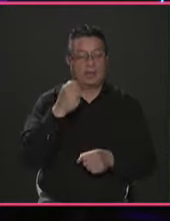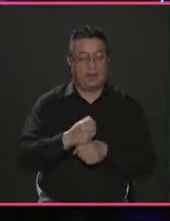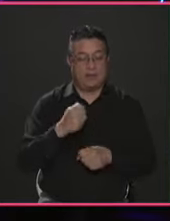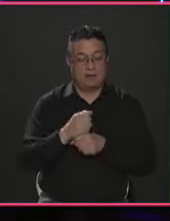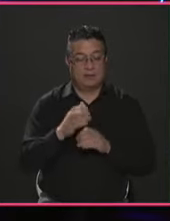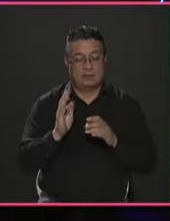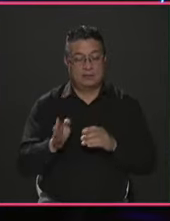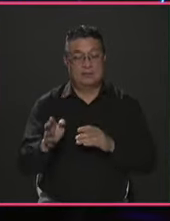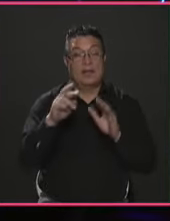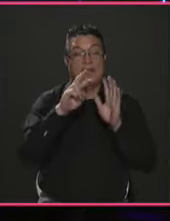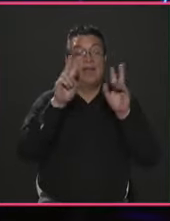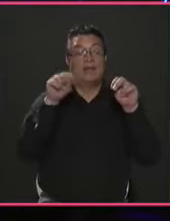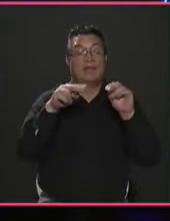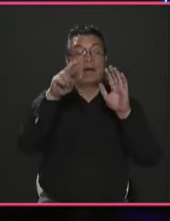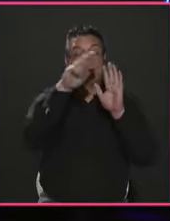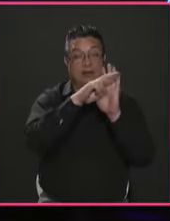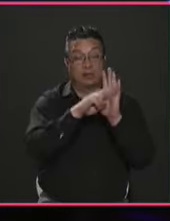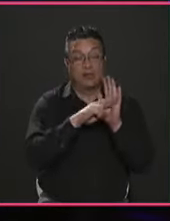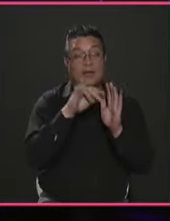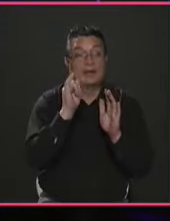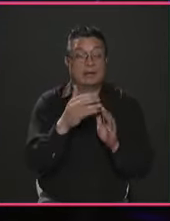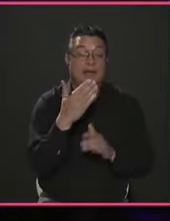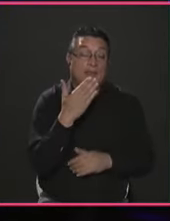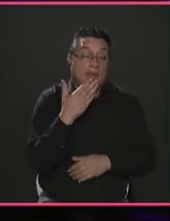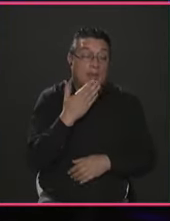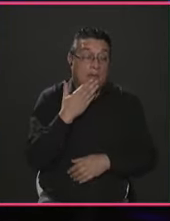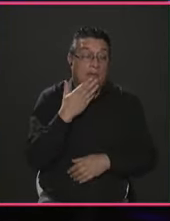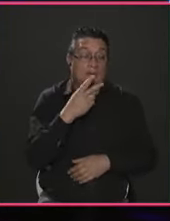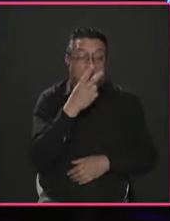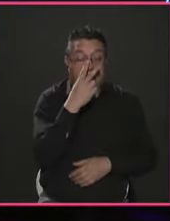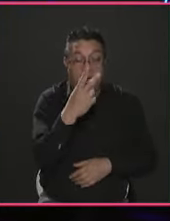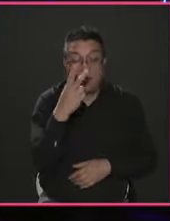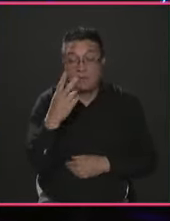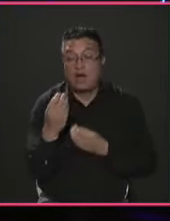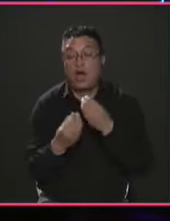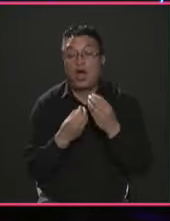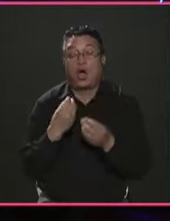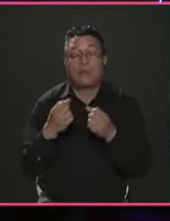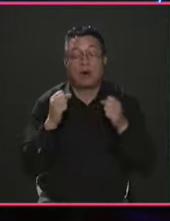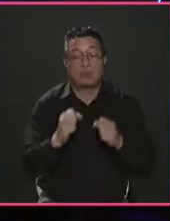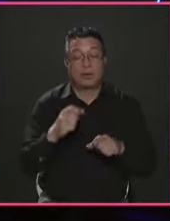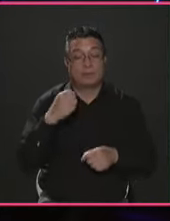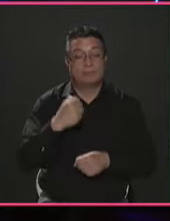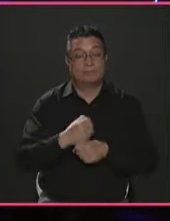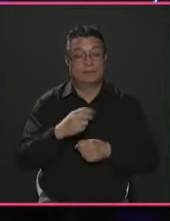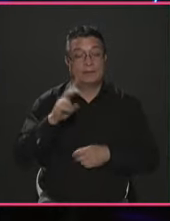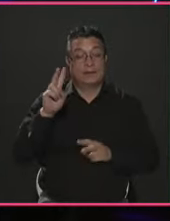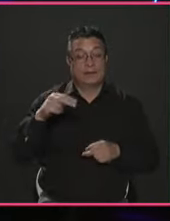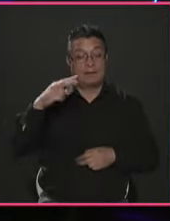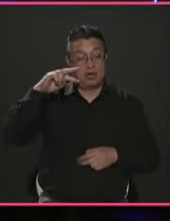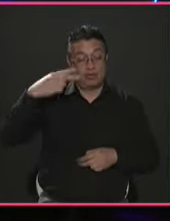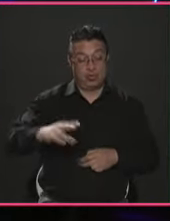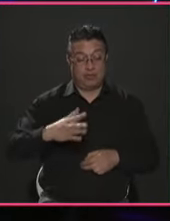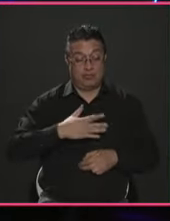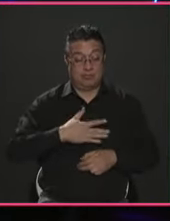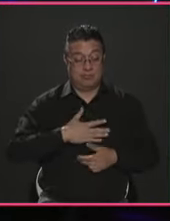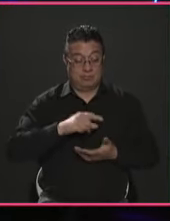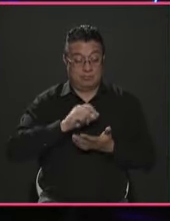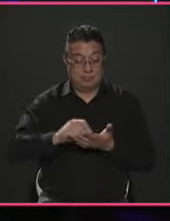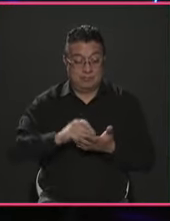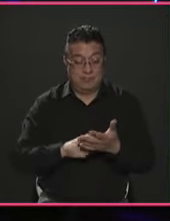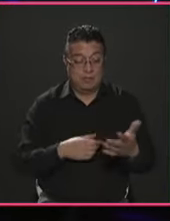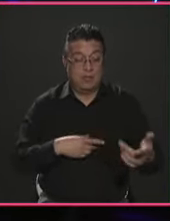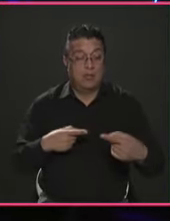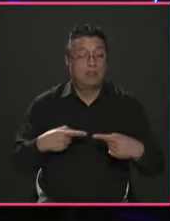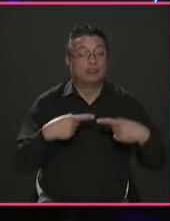también en los temas regulatorios y tenemos que realmente ver cómo podemos trabajar con la propiedad intelectual para ver cómo vamos a